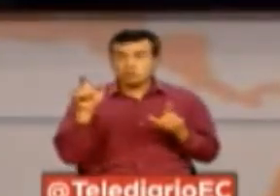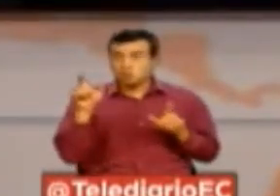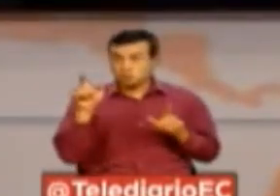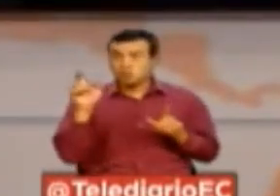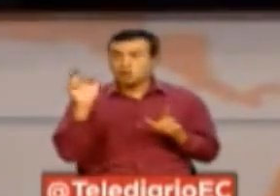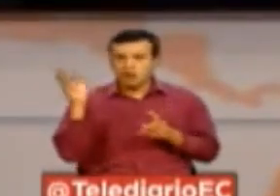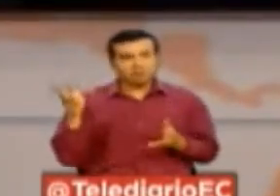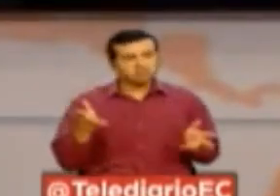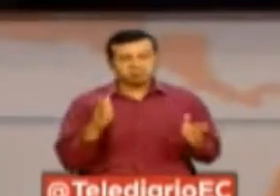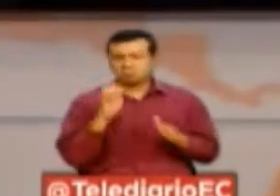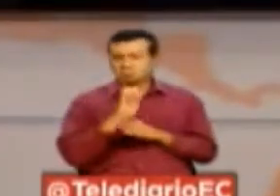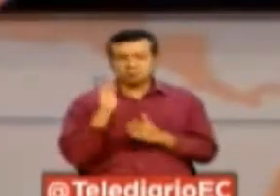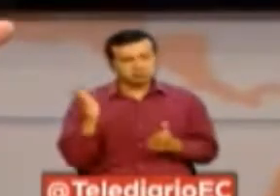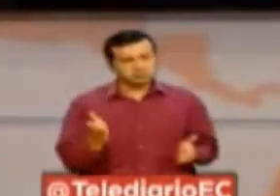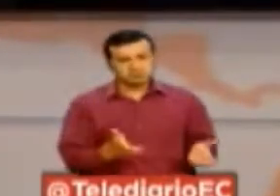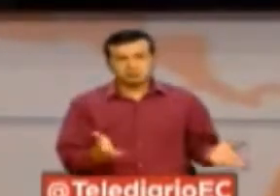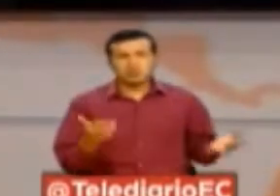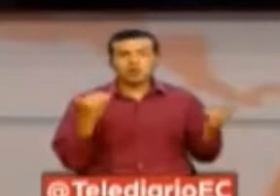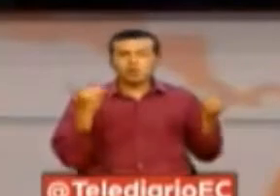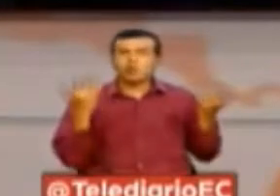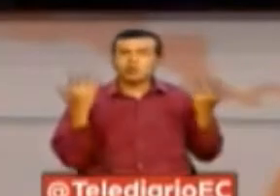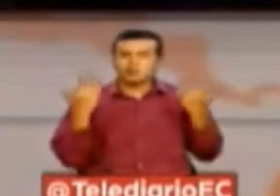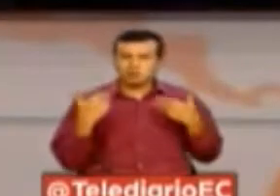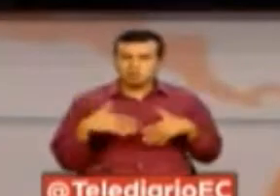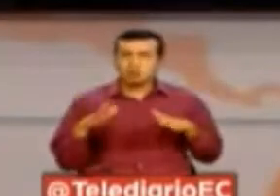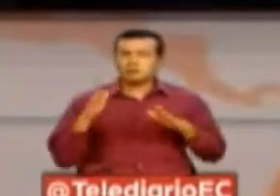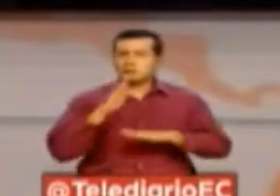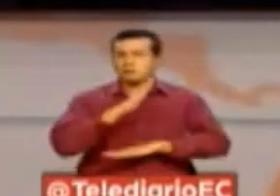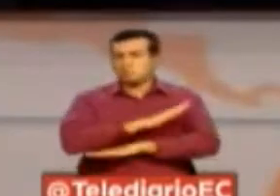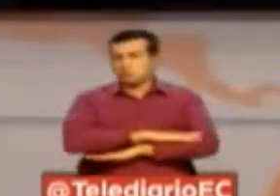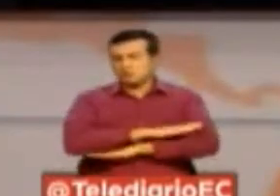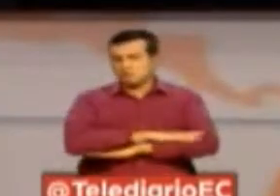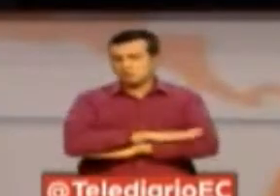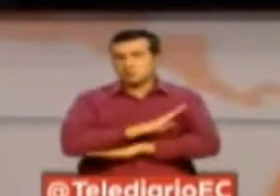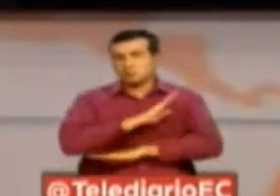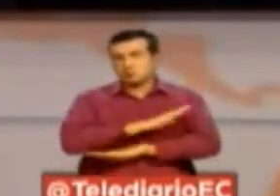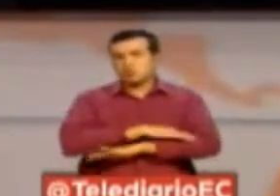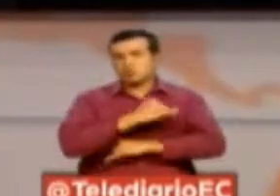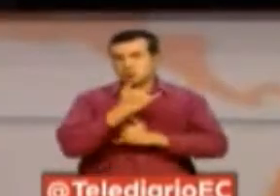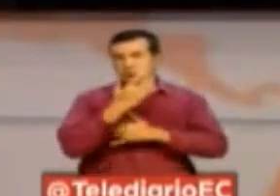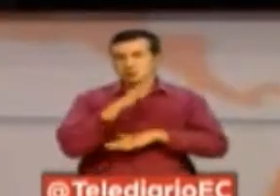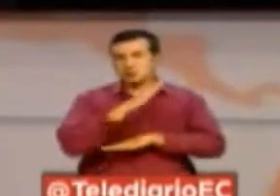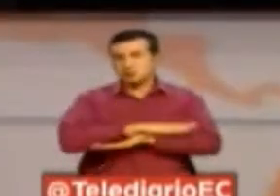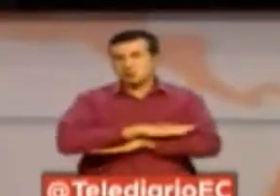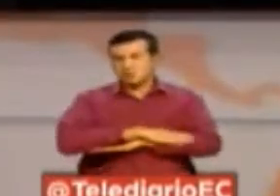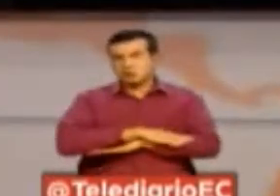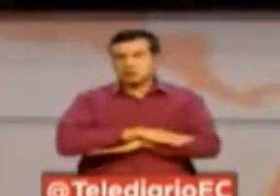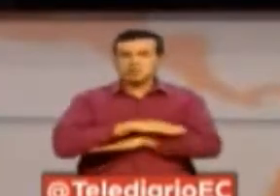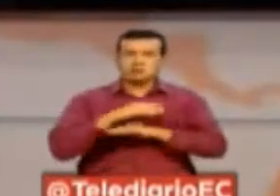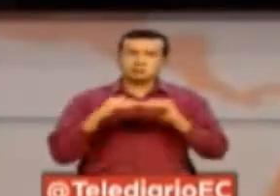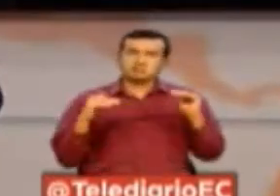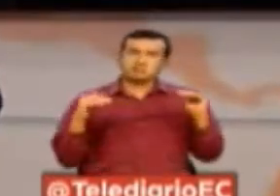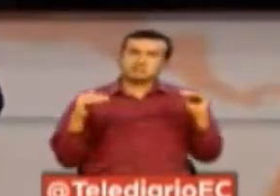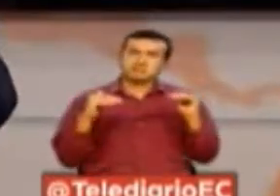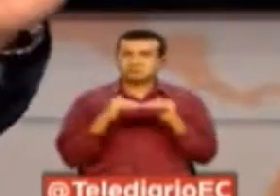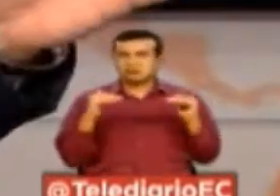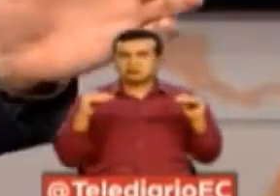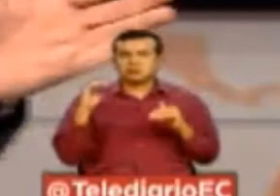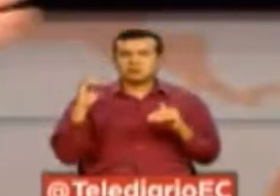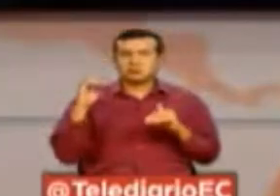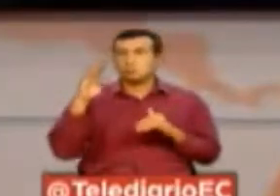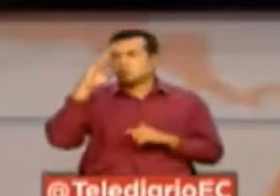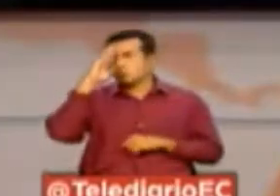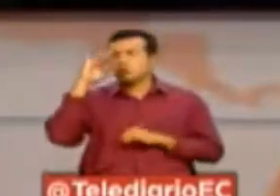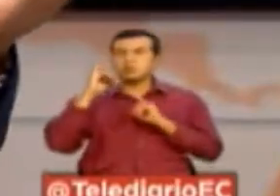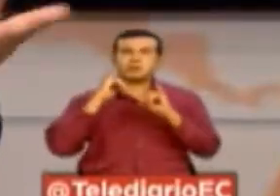personas que deben ingresar al país actualmente tenemos una plataforma que tiene el nivel de las alertas del